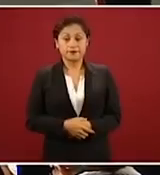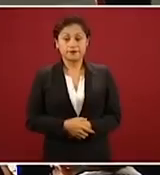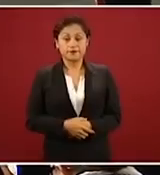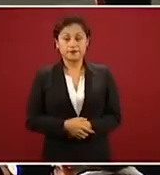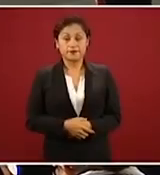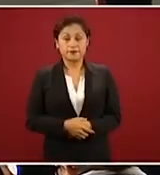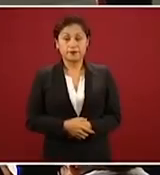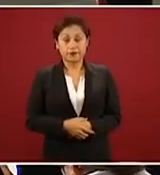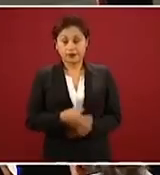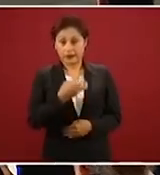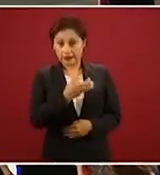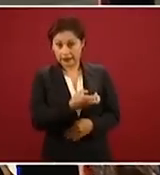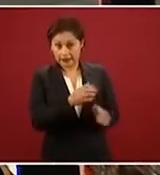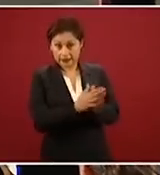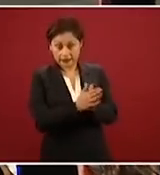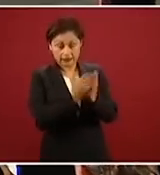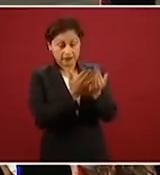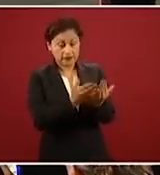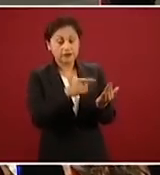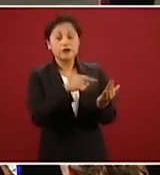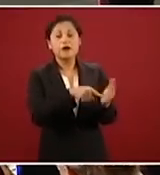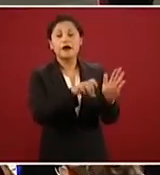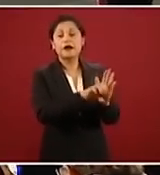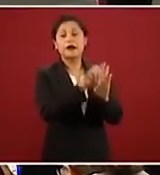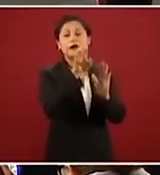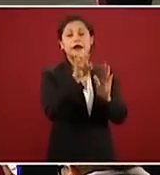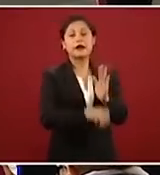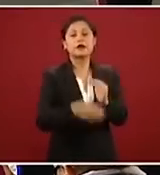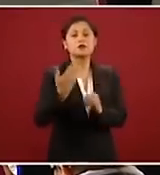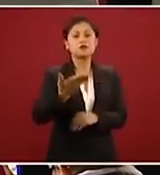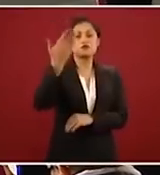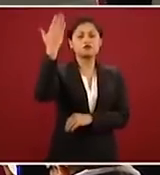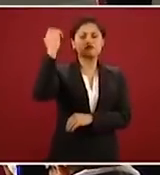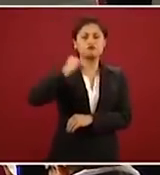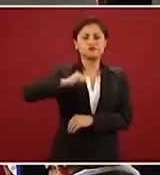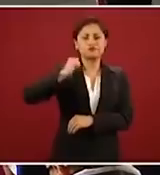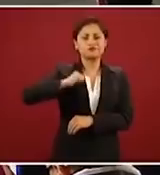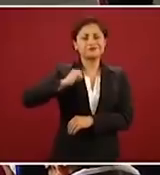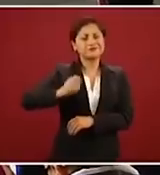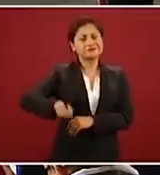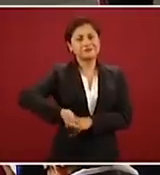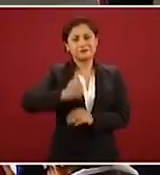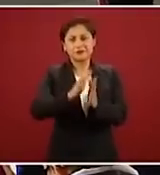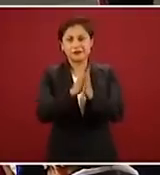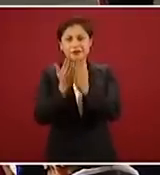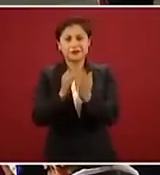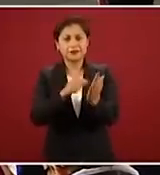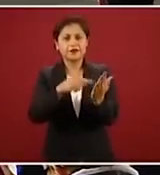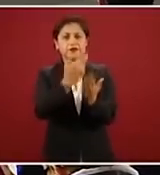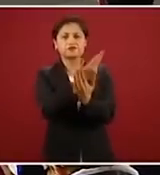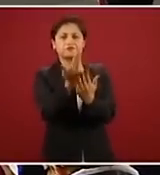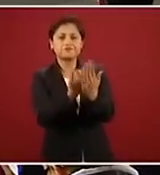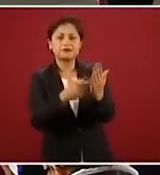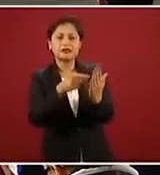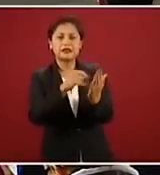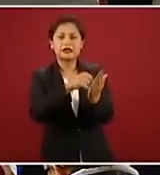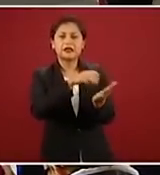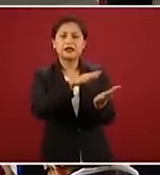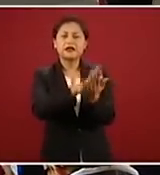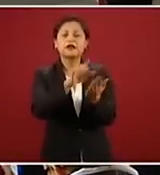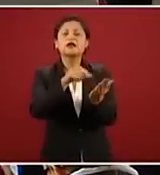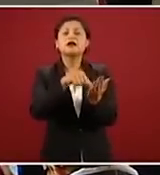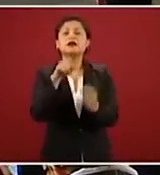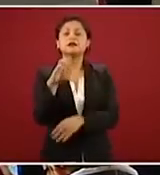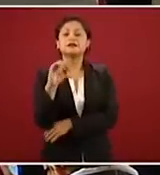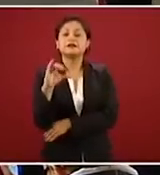este es un ejemplar de los primeros libros con una portada de Siqueiros, que con los retratos de